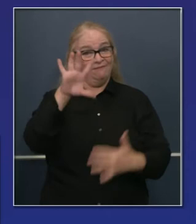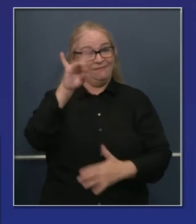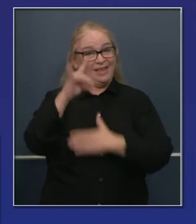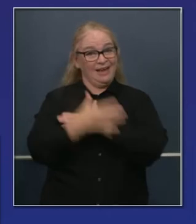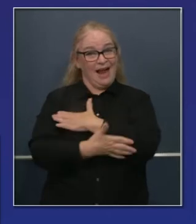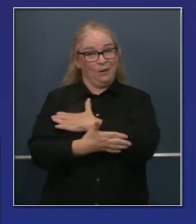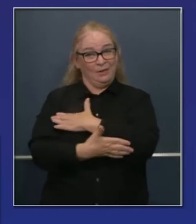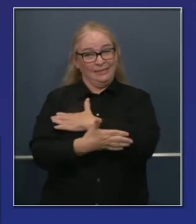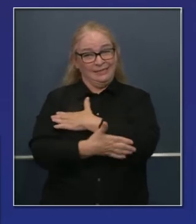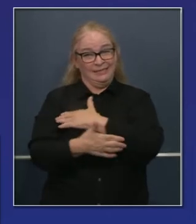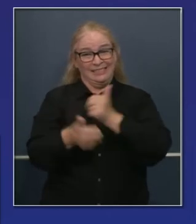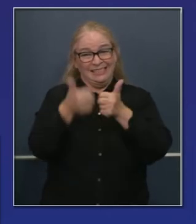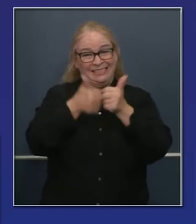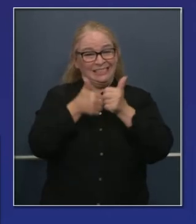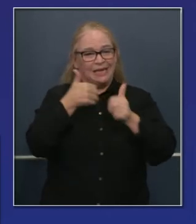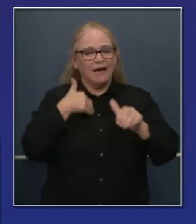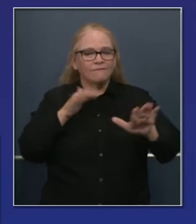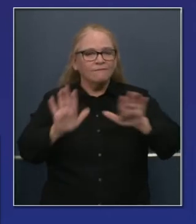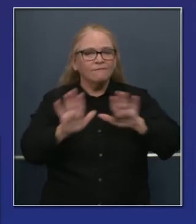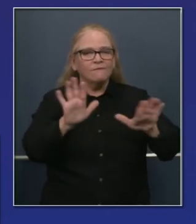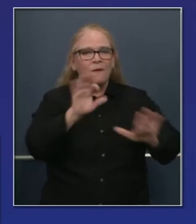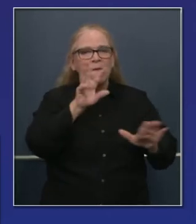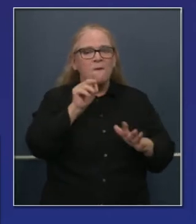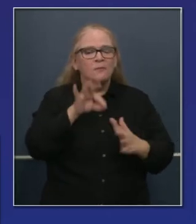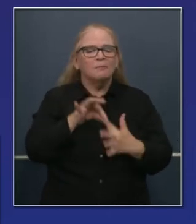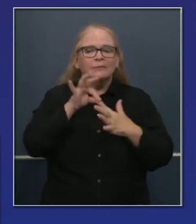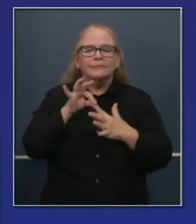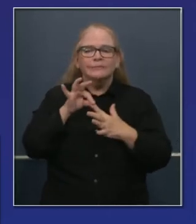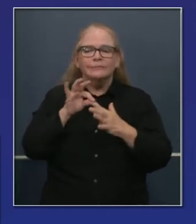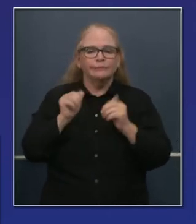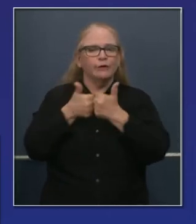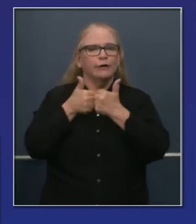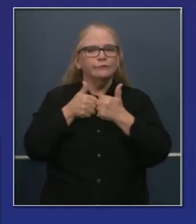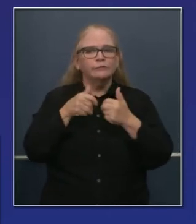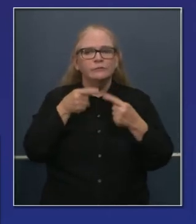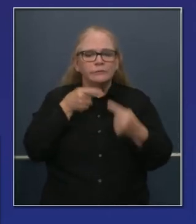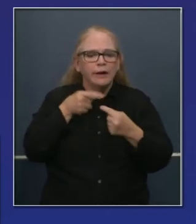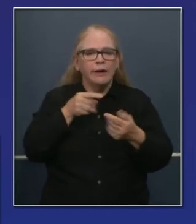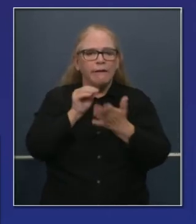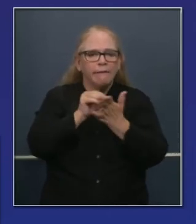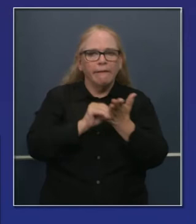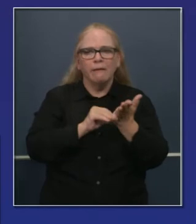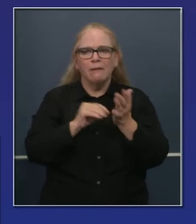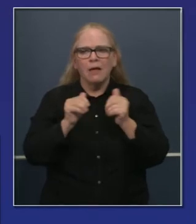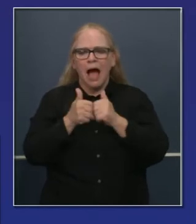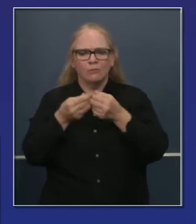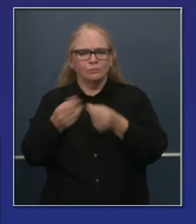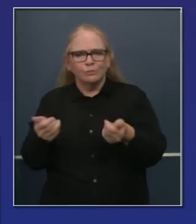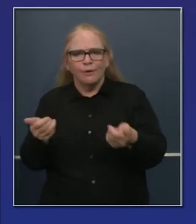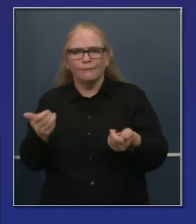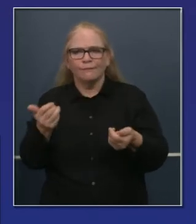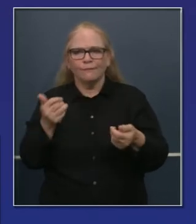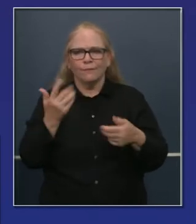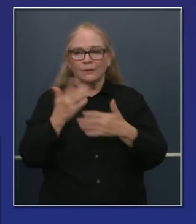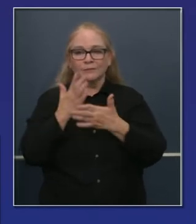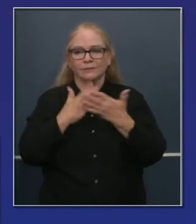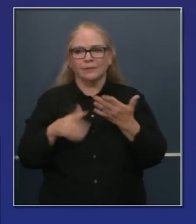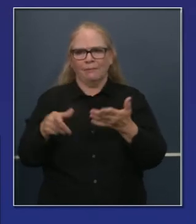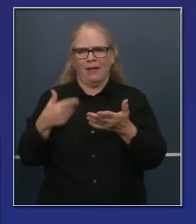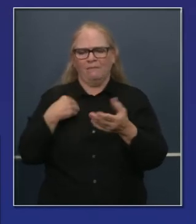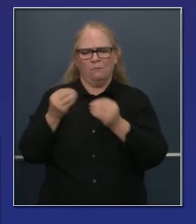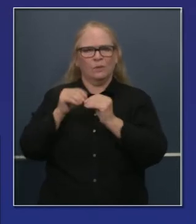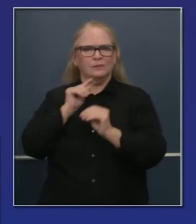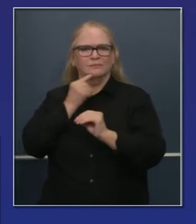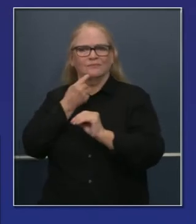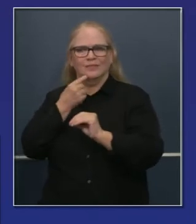condados cada condado tiene condiciones singulares circunstancias singulares y retos algunas partes del estado